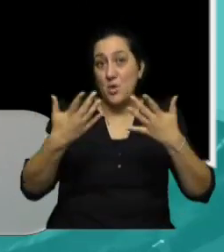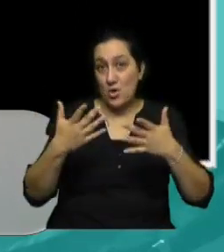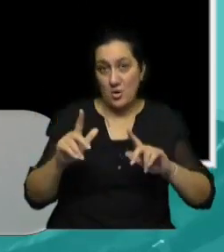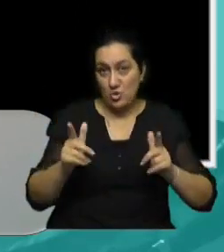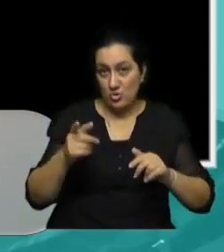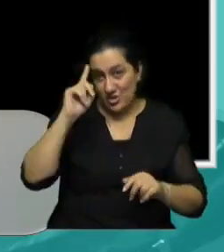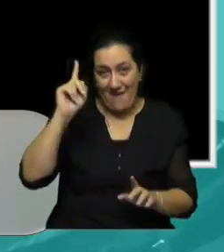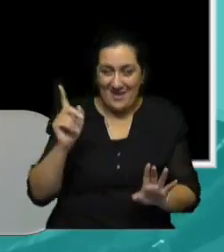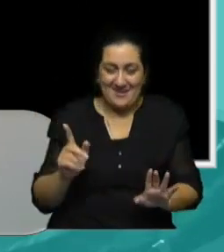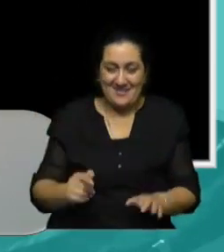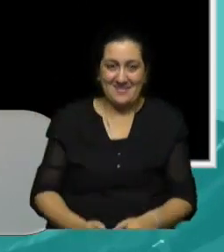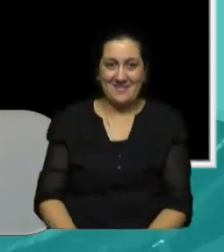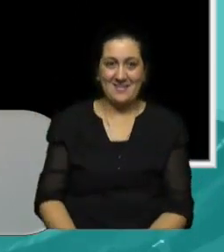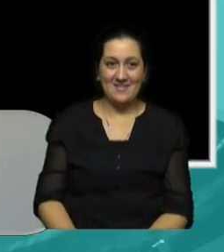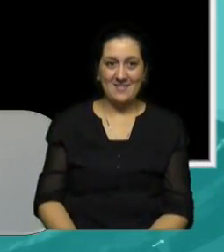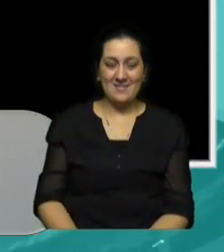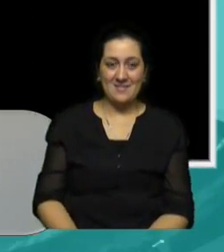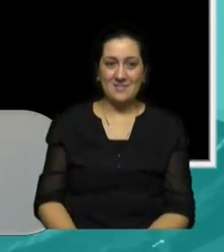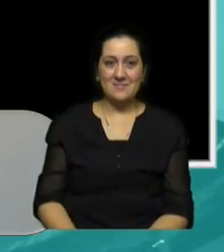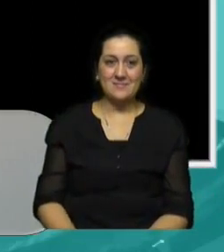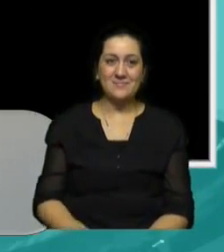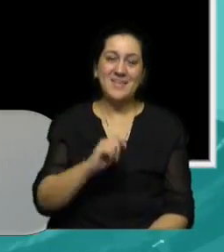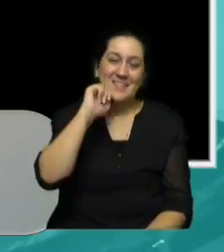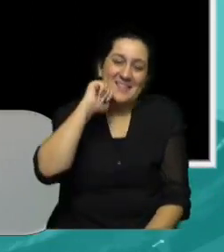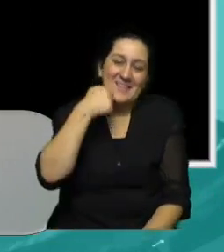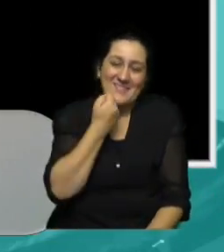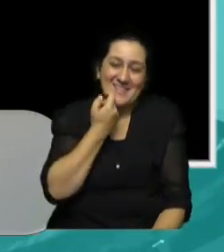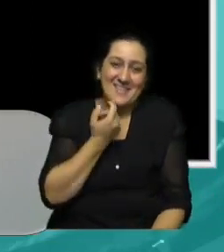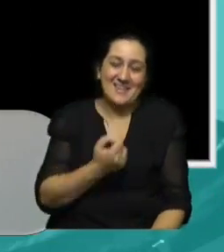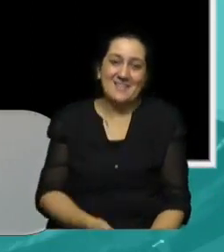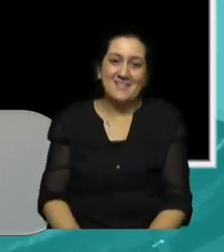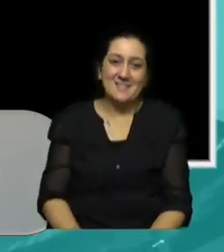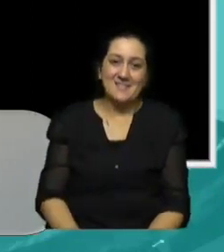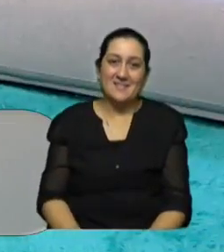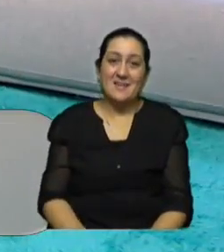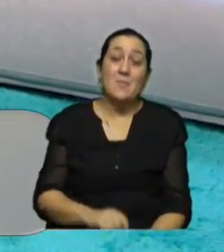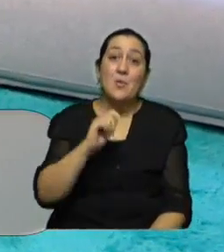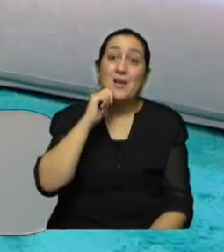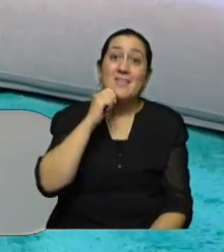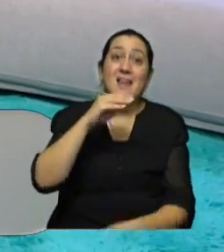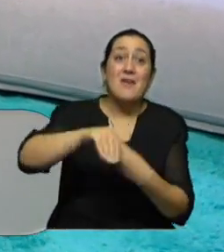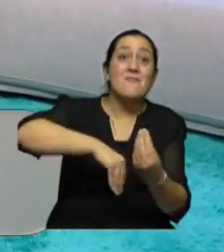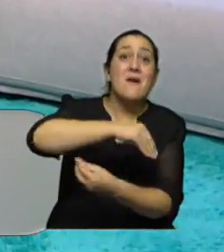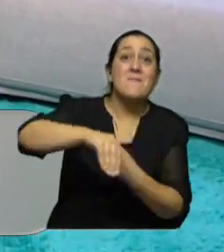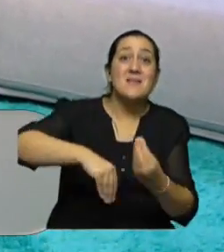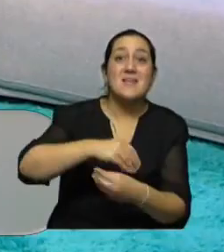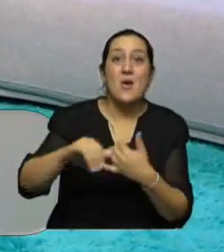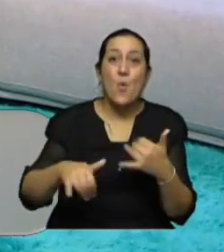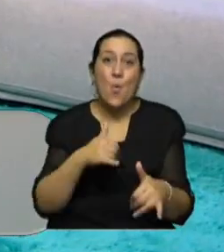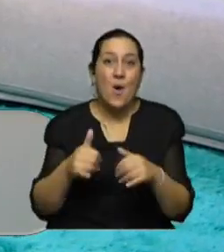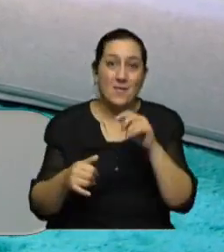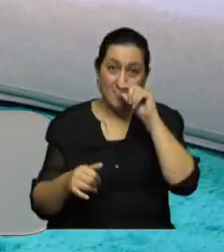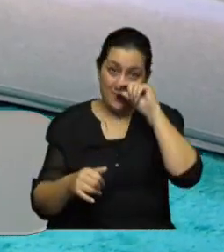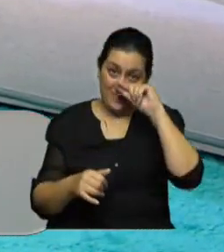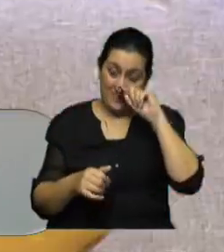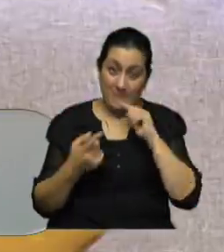saben? No. ¡Qué divina! ¡Qué divina! Me colgué con esa imagen familiar de todos jugando ajedrez. Pero tal,